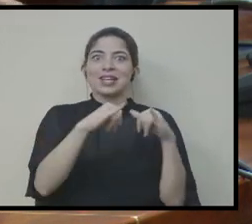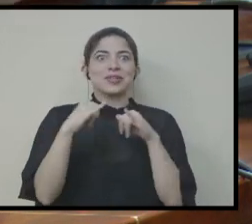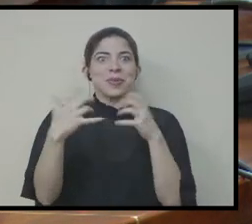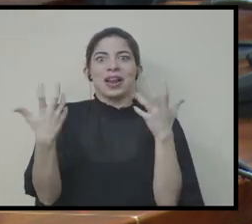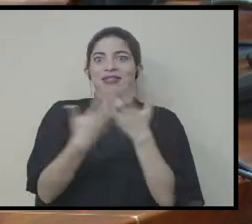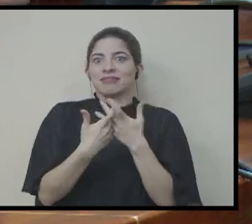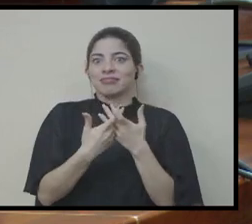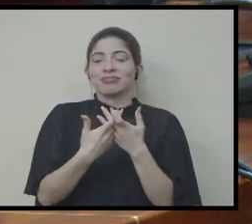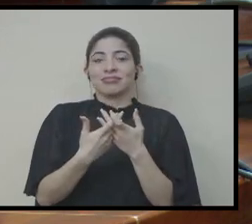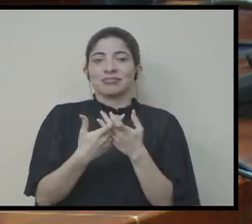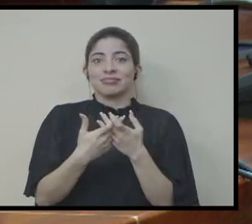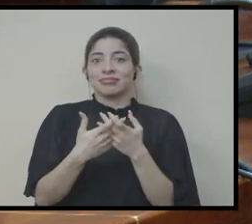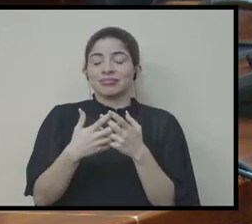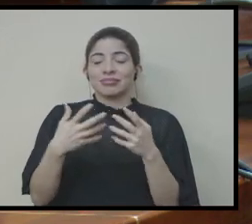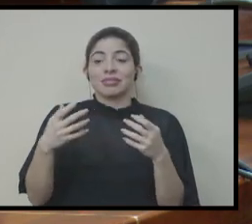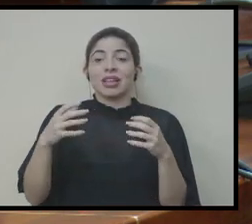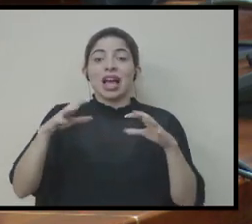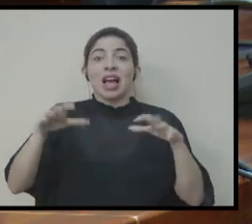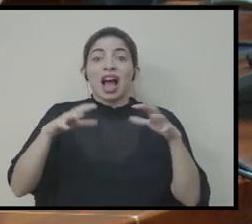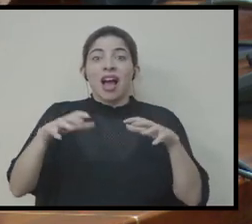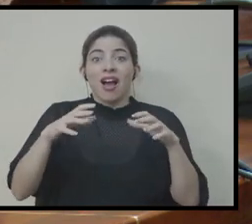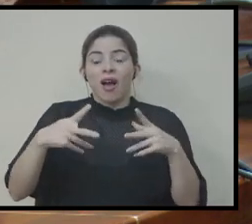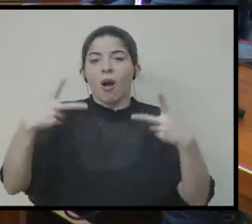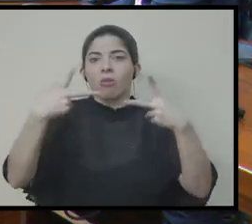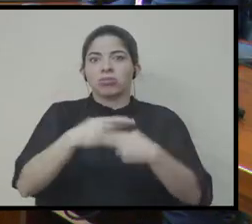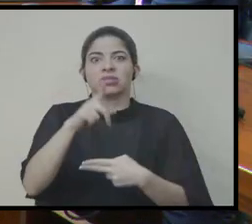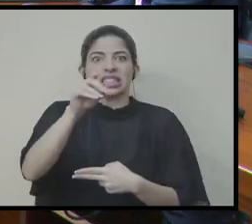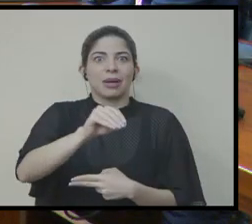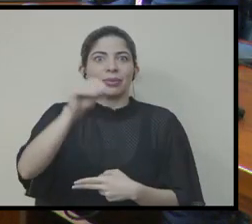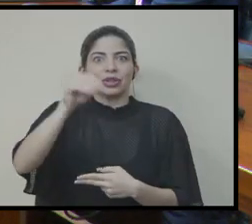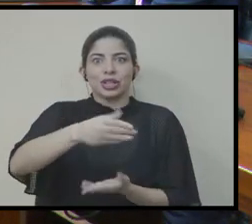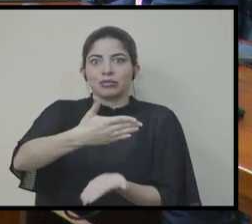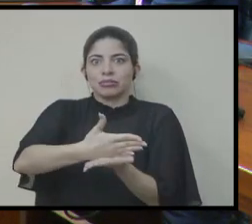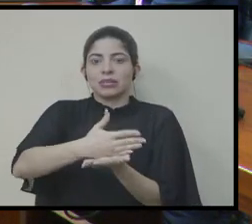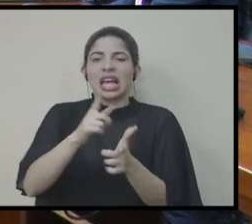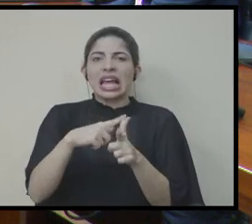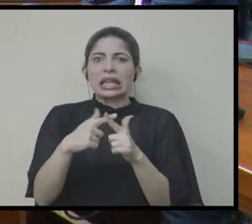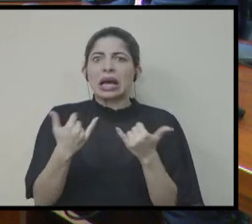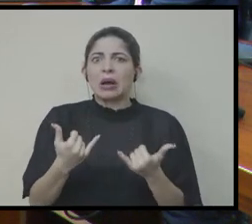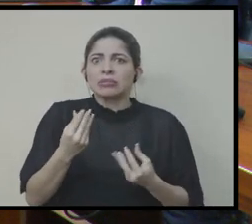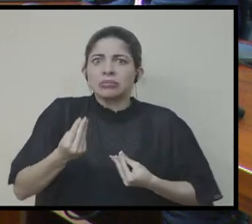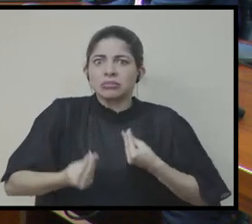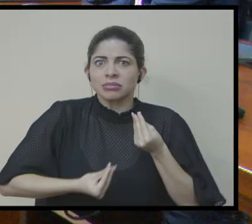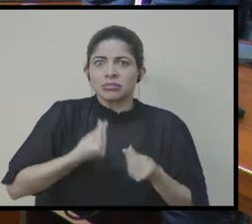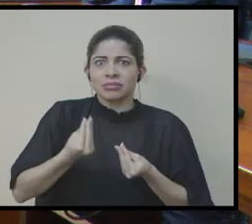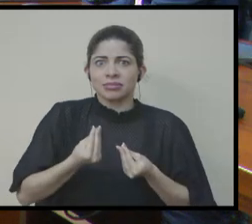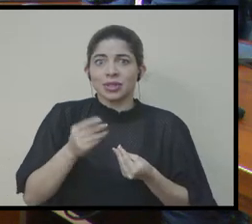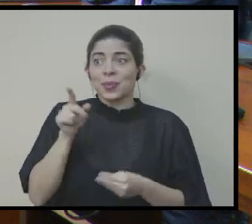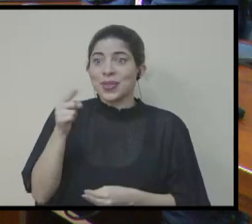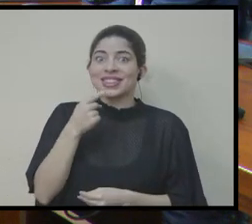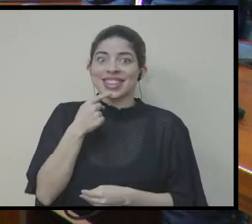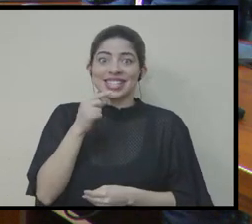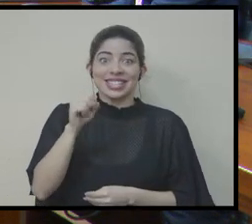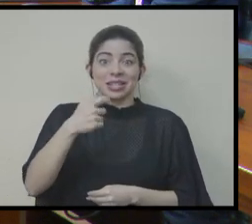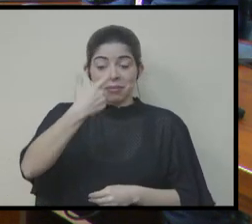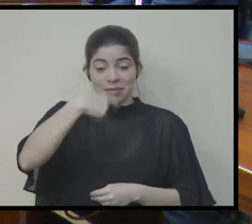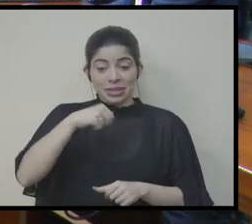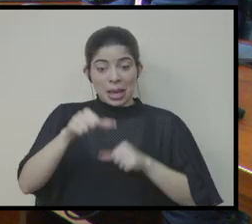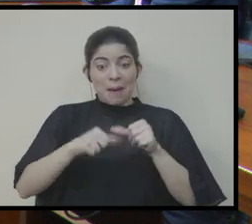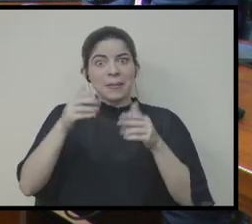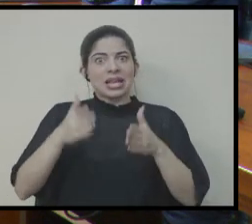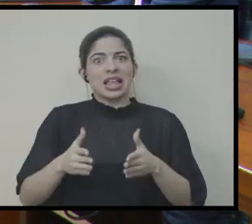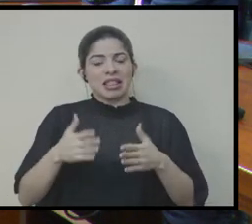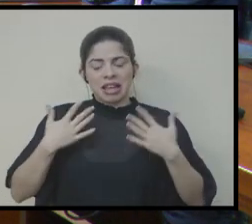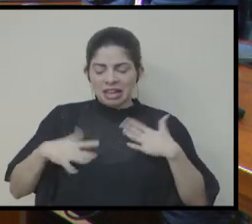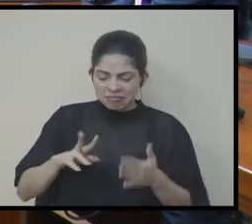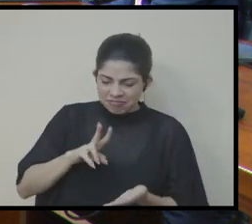los tres en que se nos cortó casi que al 100% todo. Entonces, ok, ¿qué hacemos? No importa, lo que usted decía es cierto, un emprendedor se